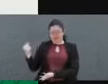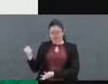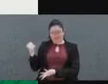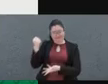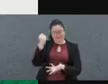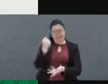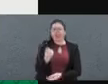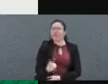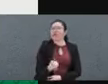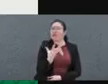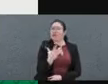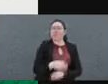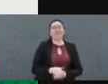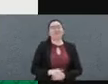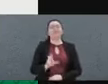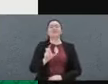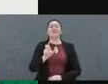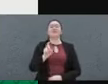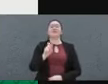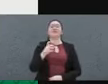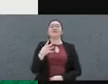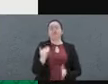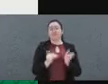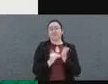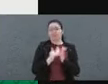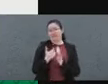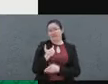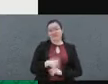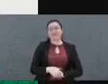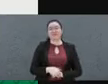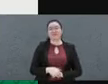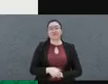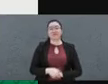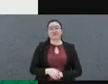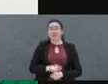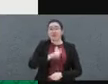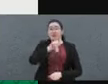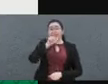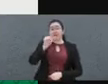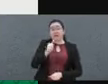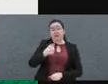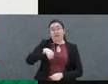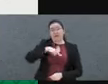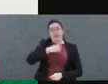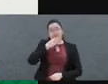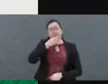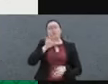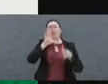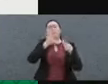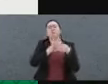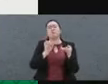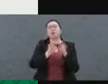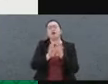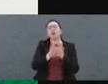de 24 millones de pesos. Al final les doy un detalle del periodo en el que se construyó.